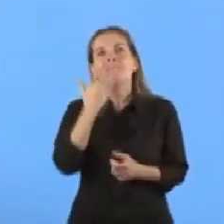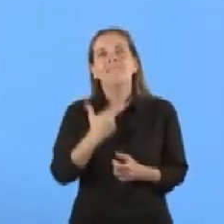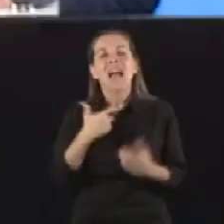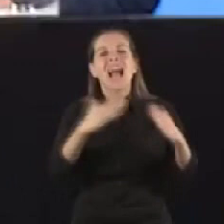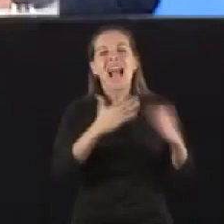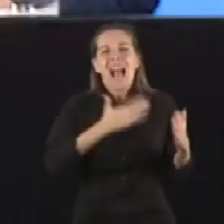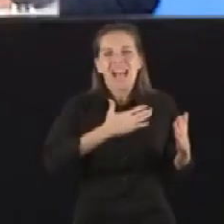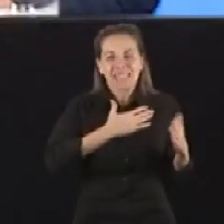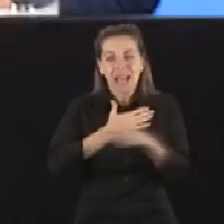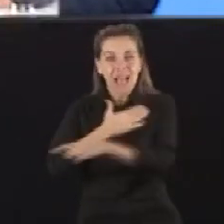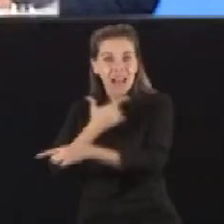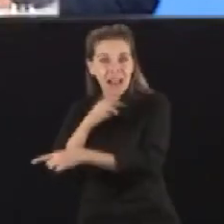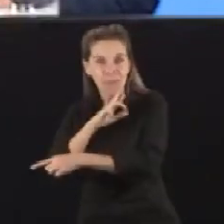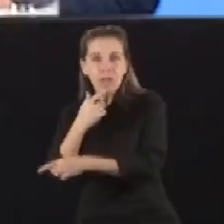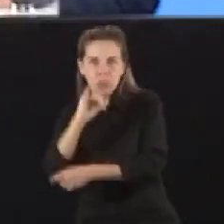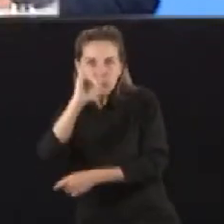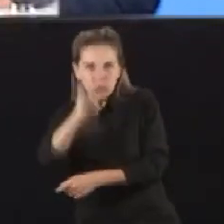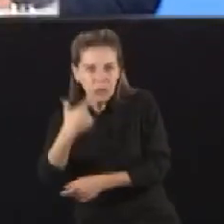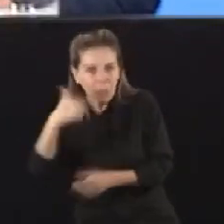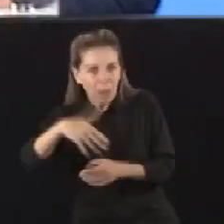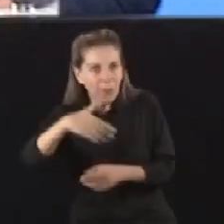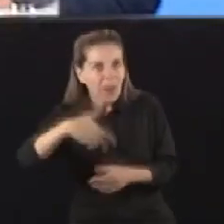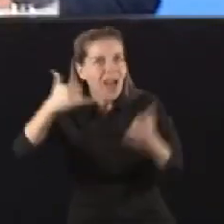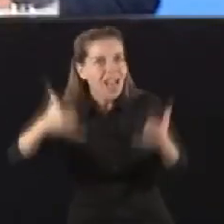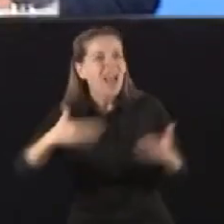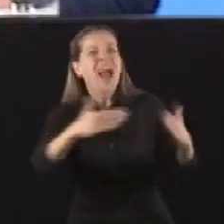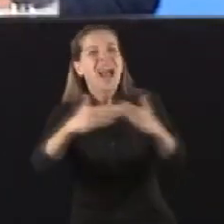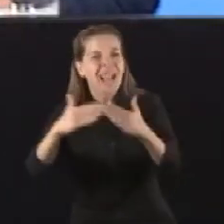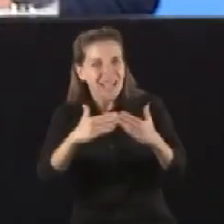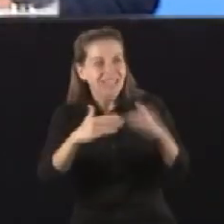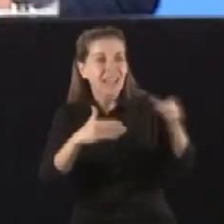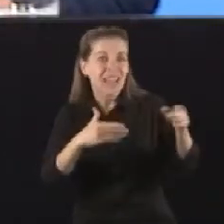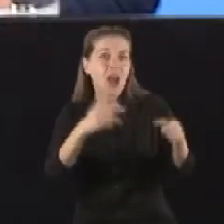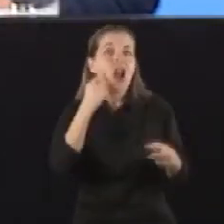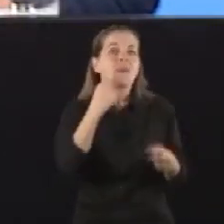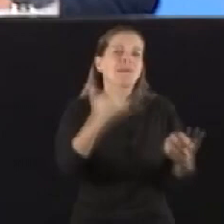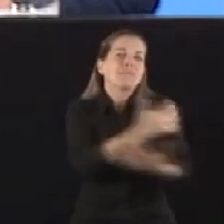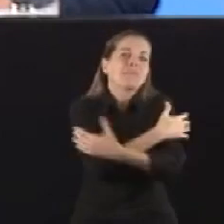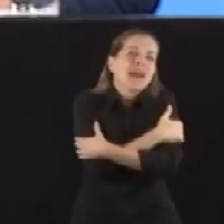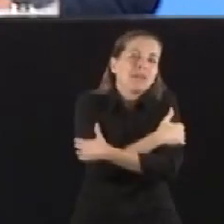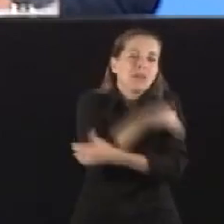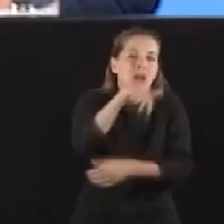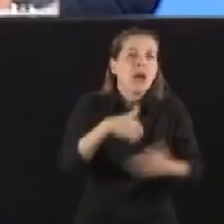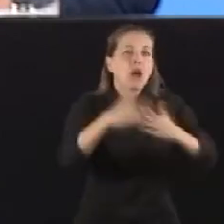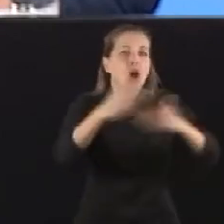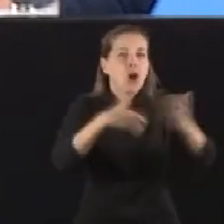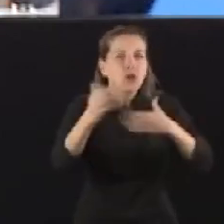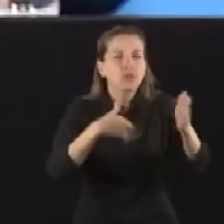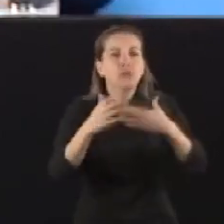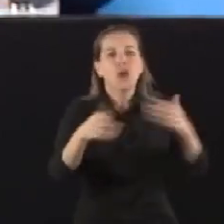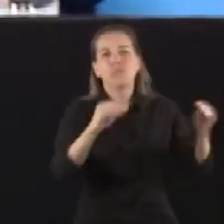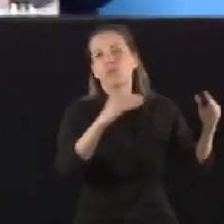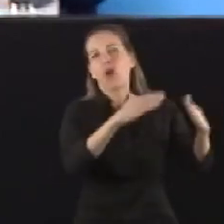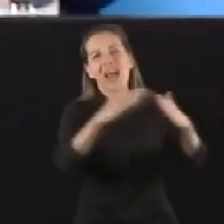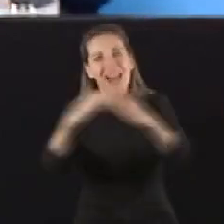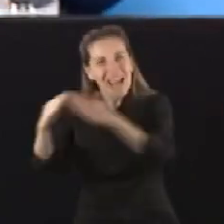a tener porque el presidente va a firmar el decreto, y él me abrazó. Así que, presidente, estamos haciendo la casa de Atilio de 400 más de personas que